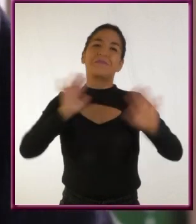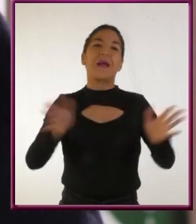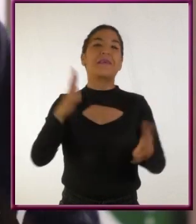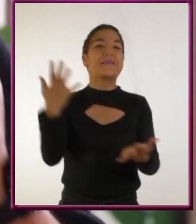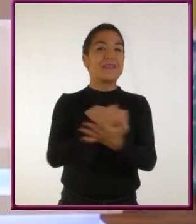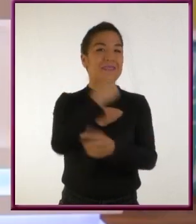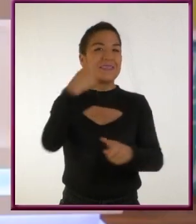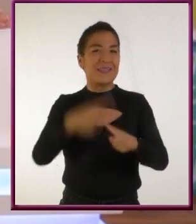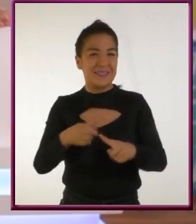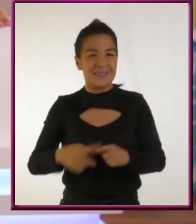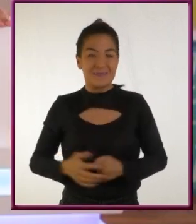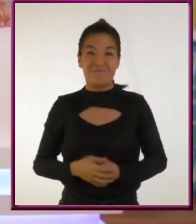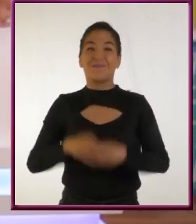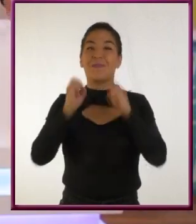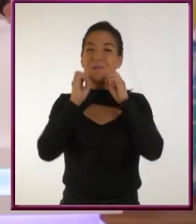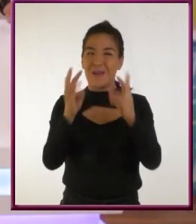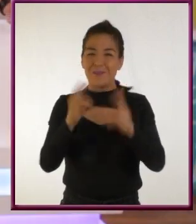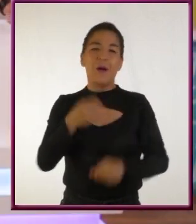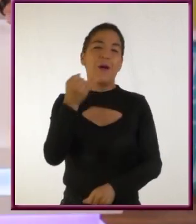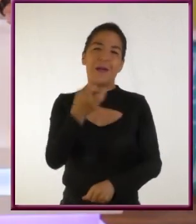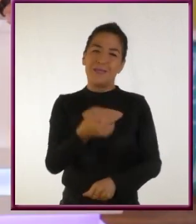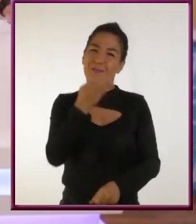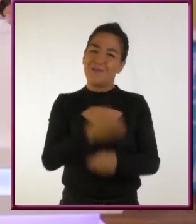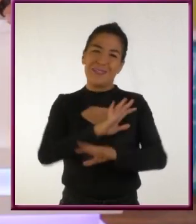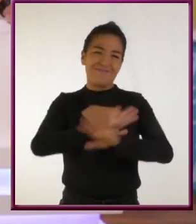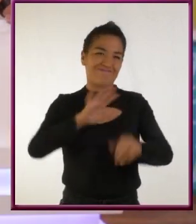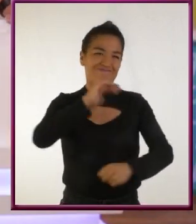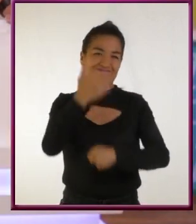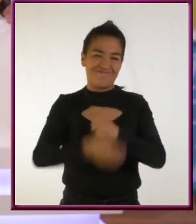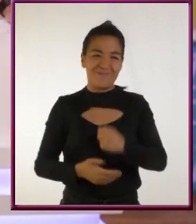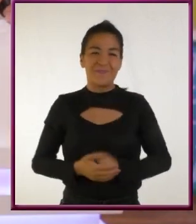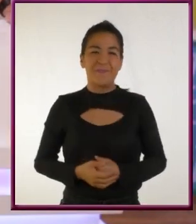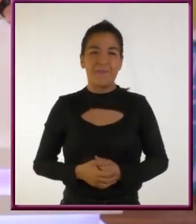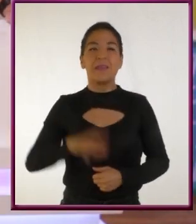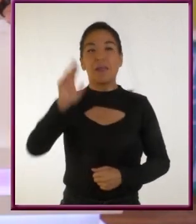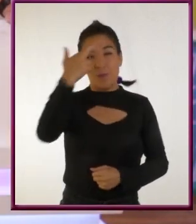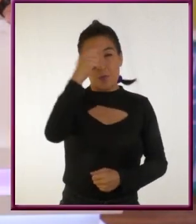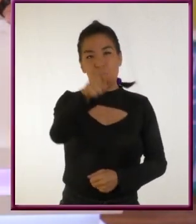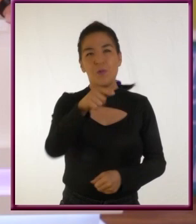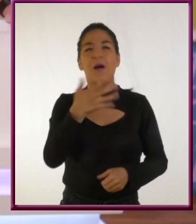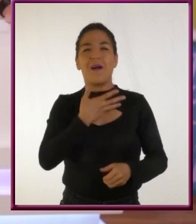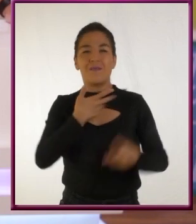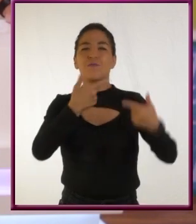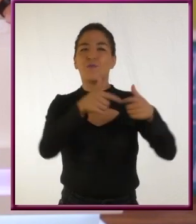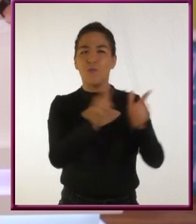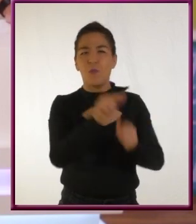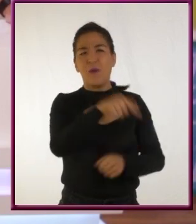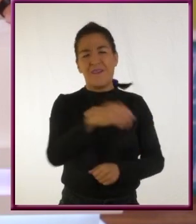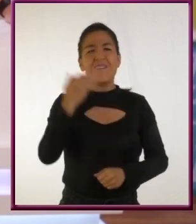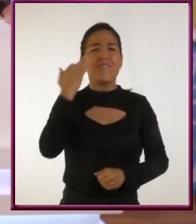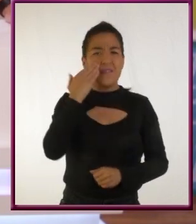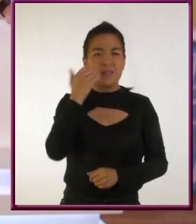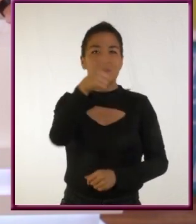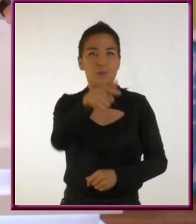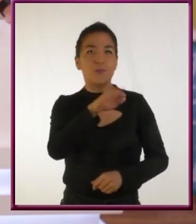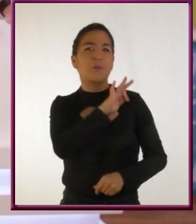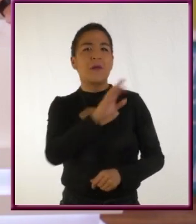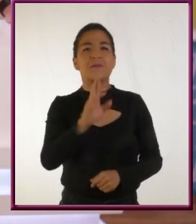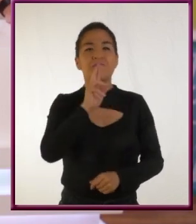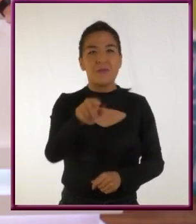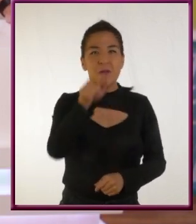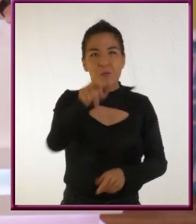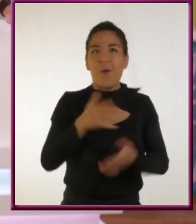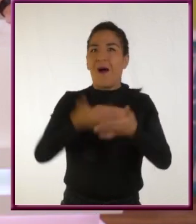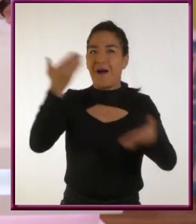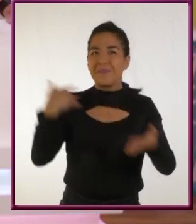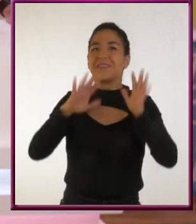así determinar un campeón. ¡Wow! Pues esto sería todo por el día de hoy. Recuerden que tenemos un grupo de Facebook donde pueden avisarnos si